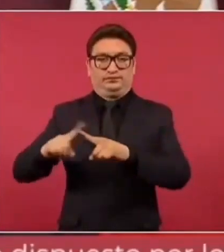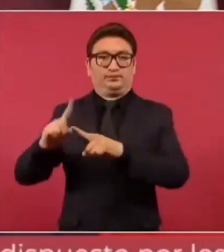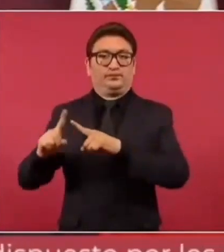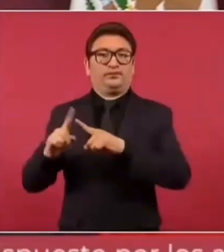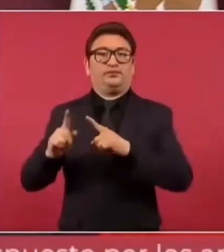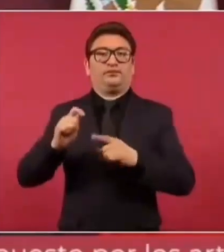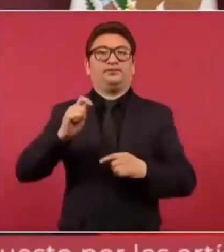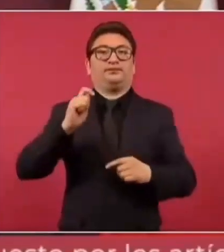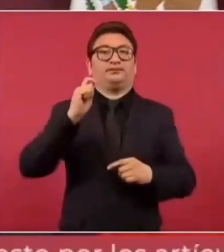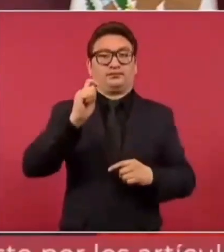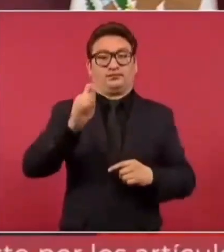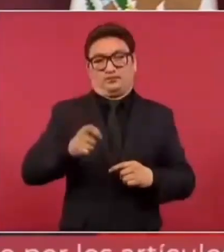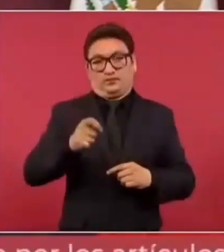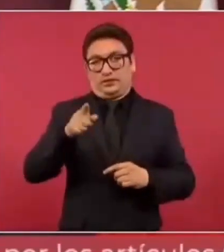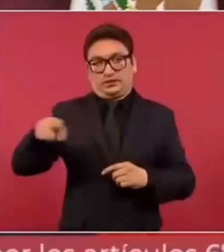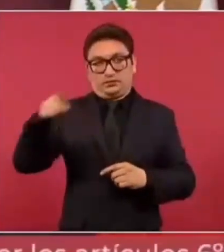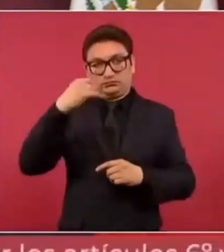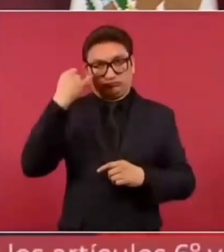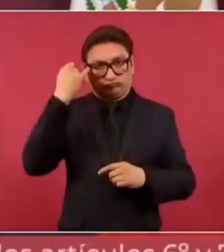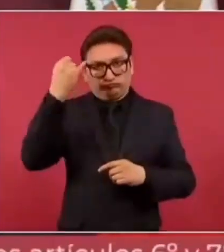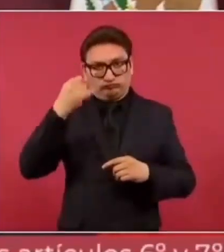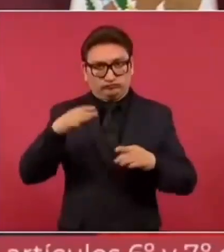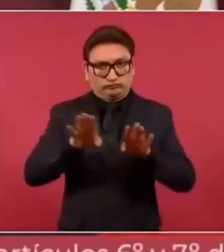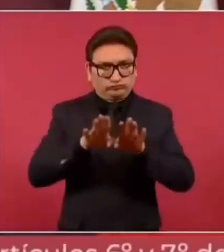es estratégico.